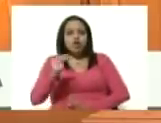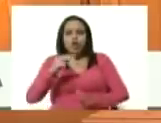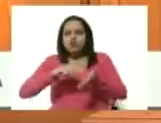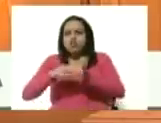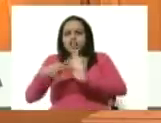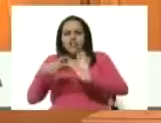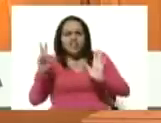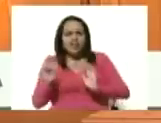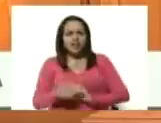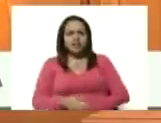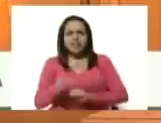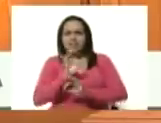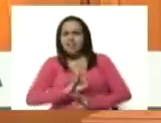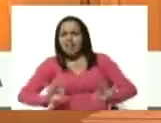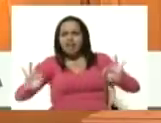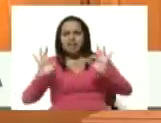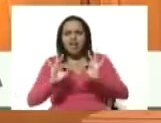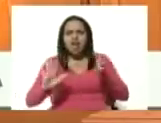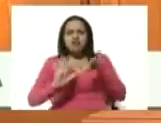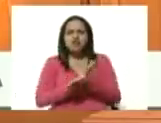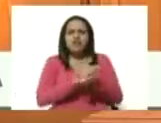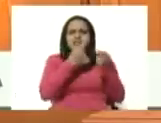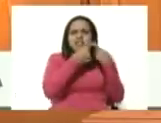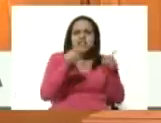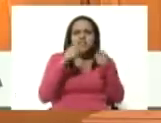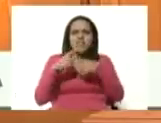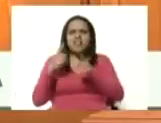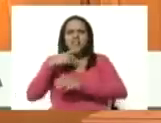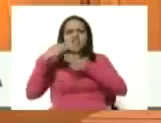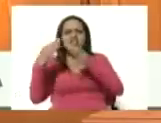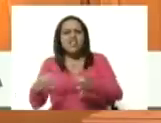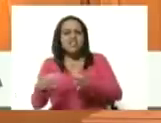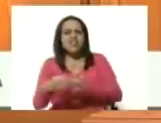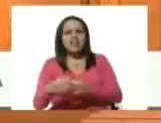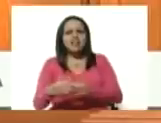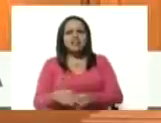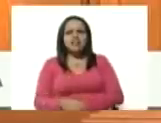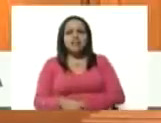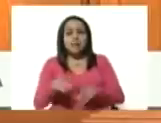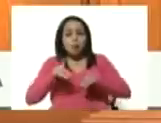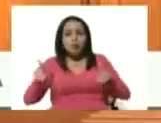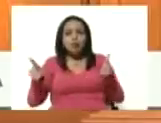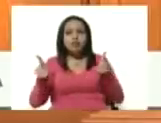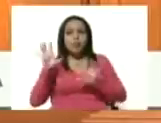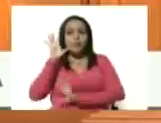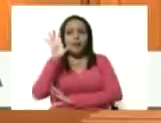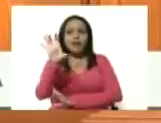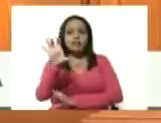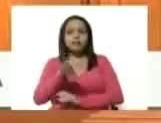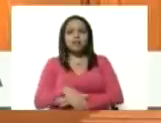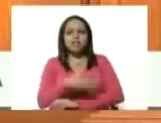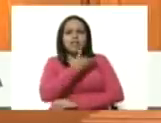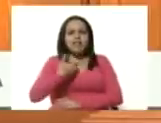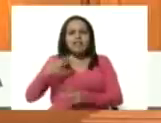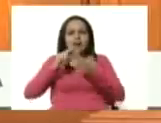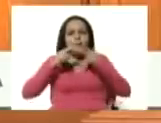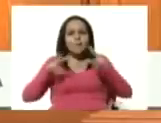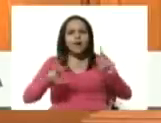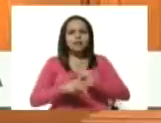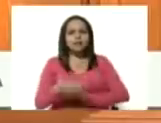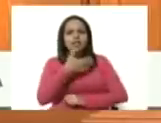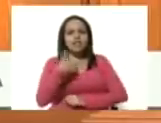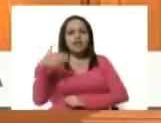una partícula de lo que es la diversidad verdaderamente democrática de un país que quiere paz, que quiere